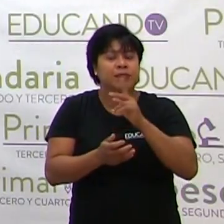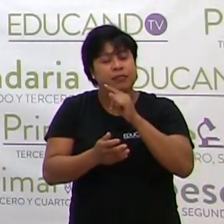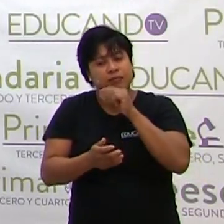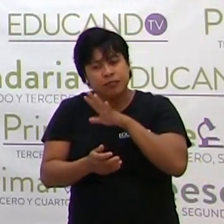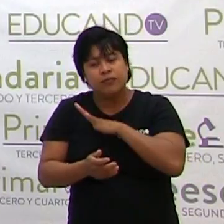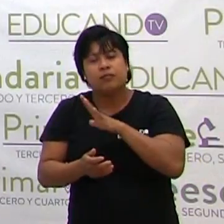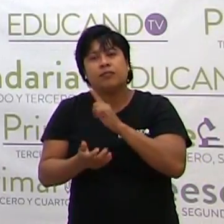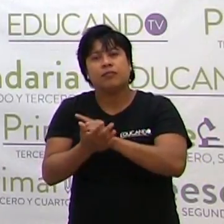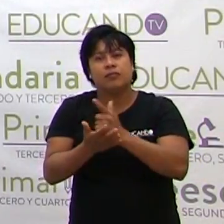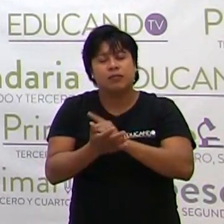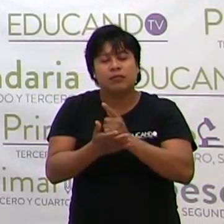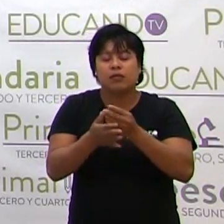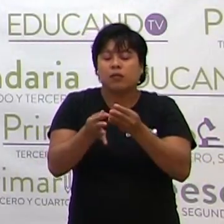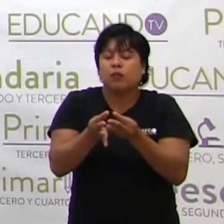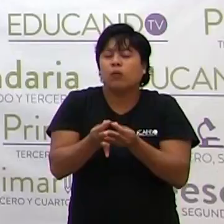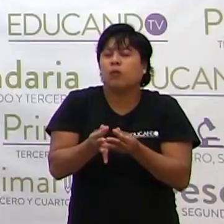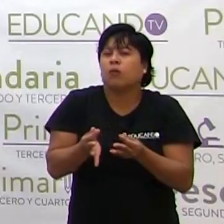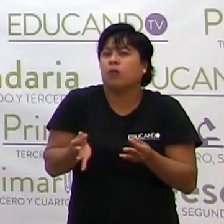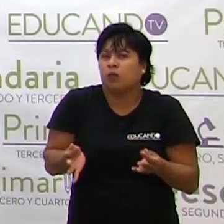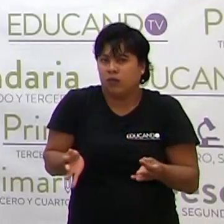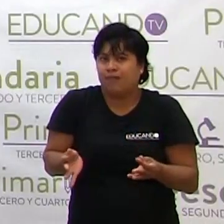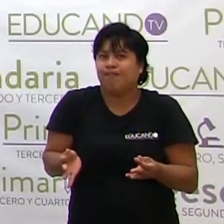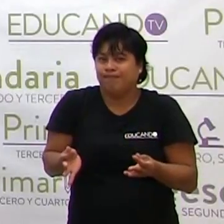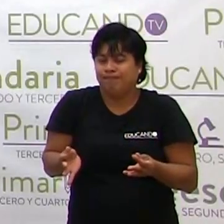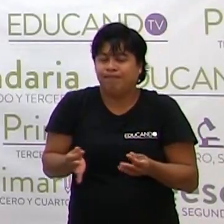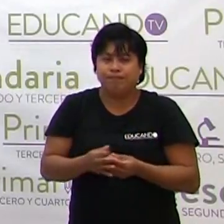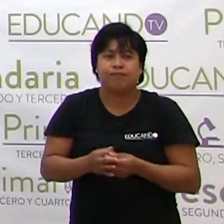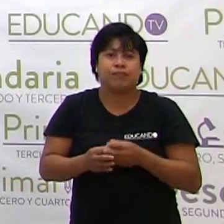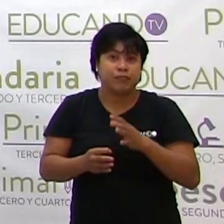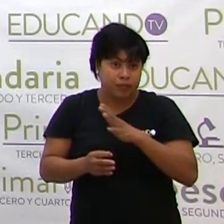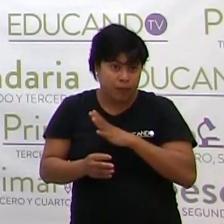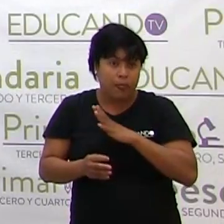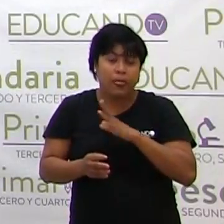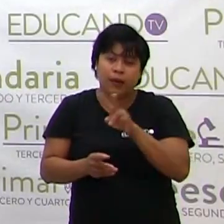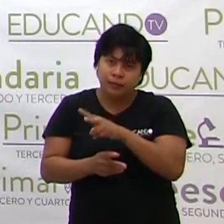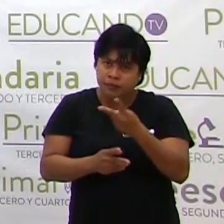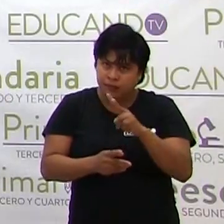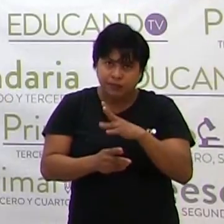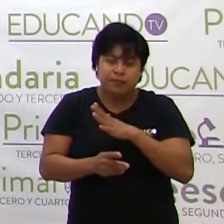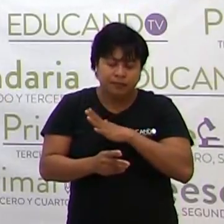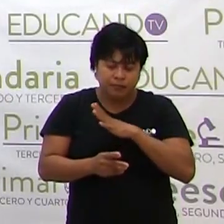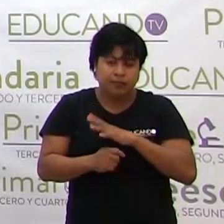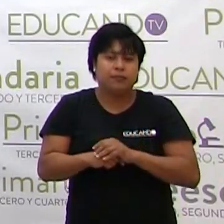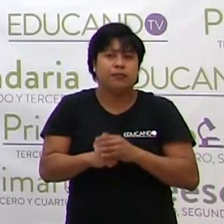libros muy, muy pequeños, ¿sale? No tan gruesos. Ahora bien,